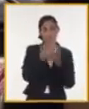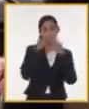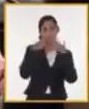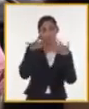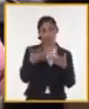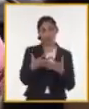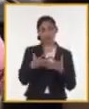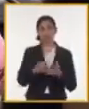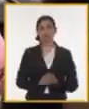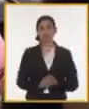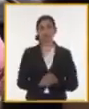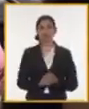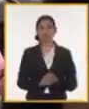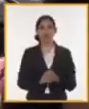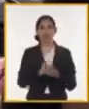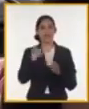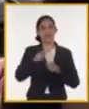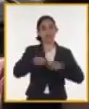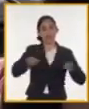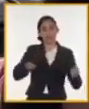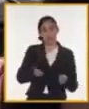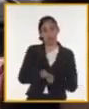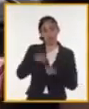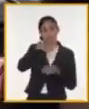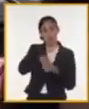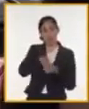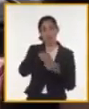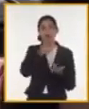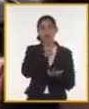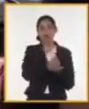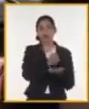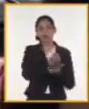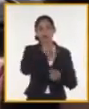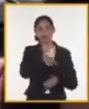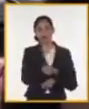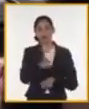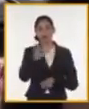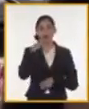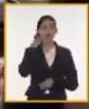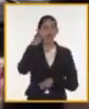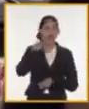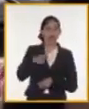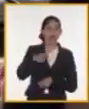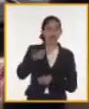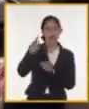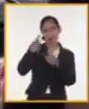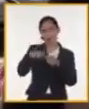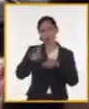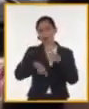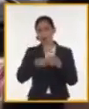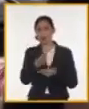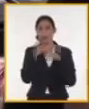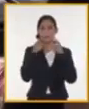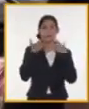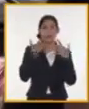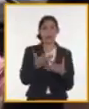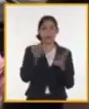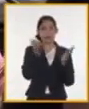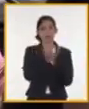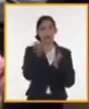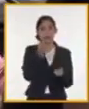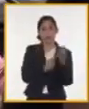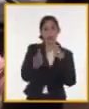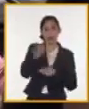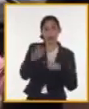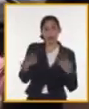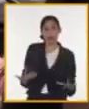Género en todas sus instancias, lo que permite desde la base y la implementación de cada una de estas cuestiones